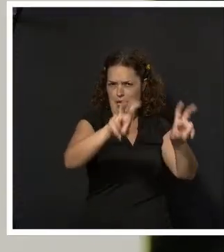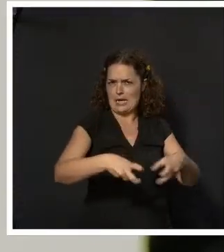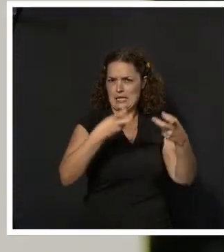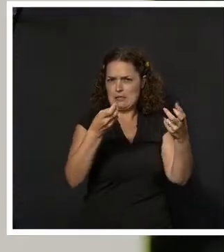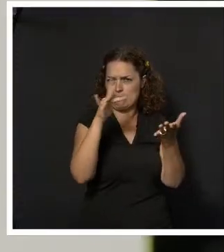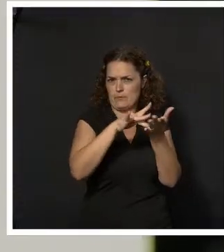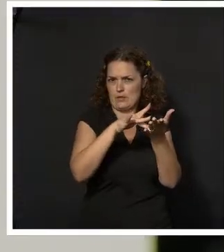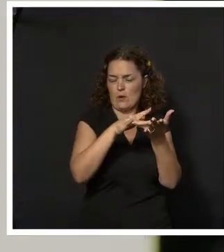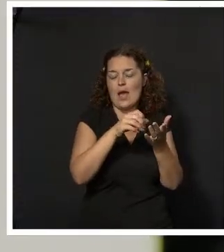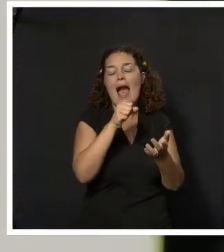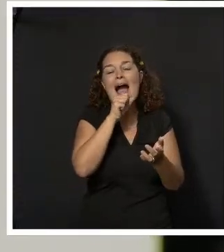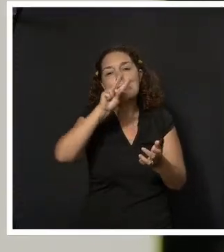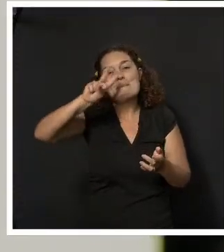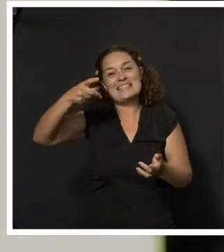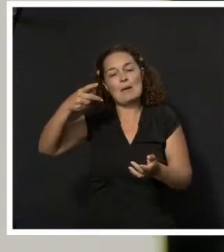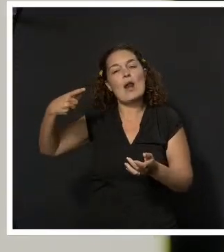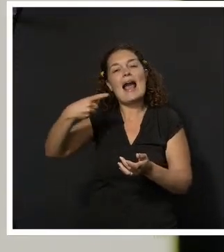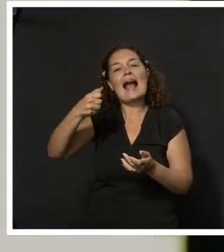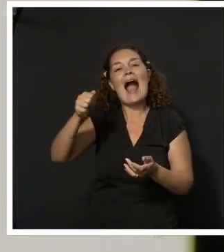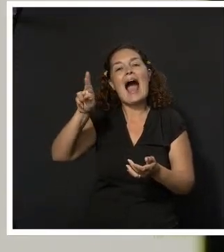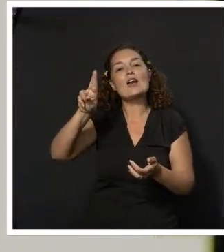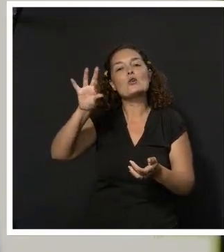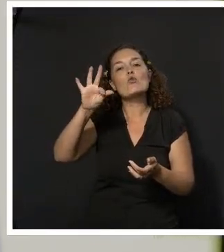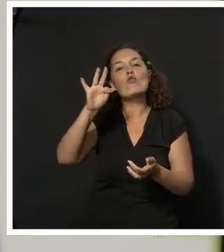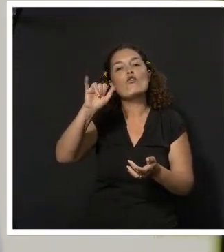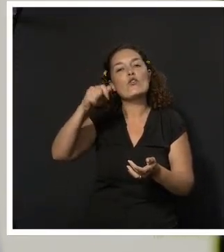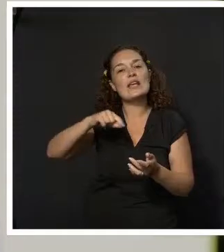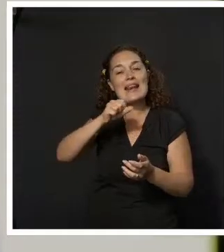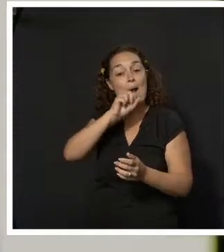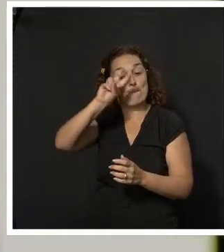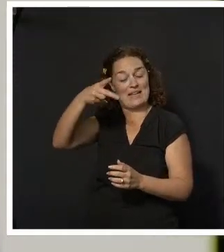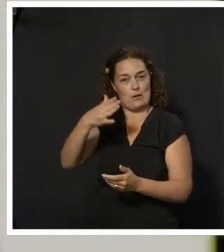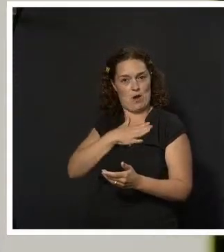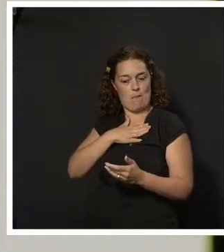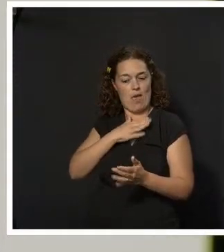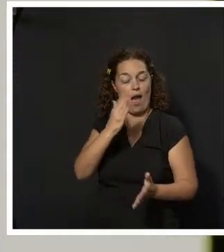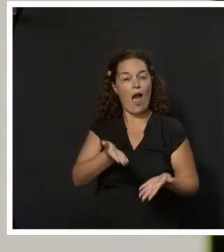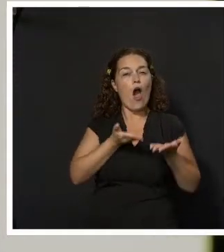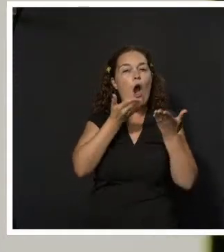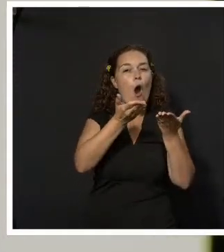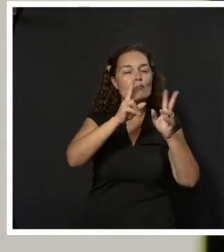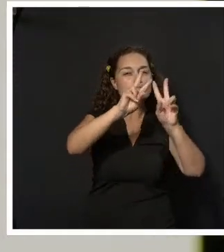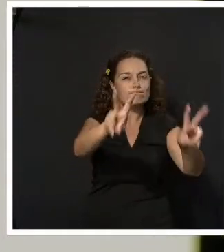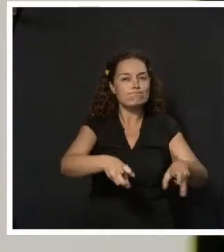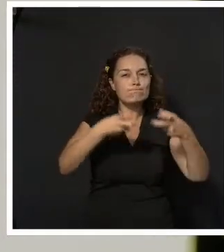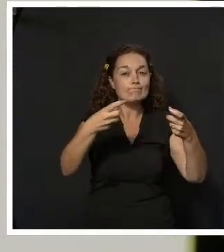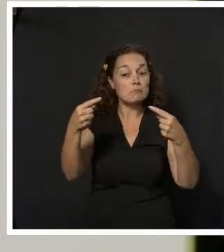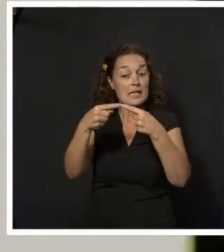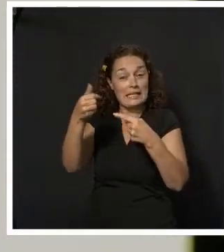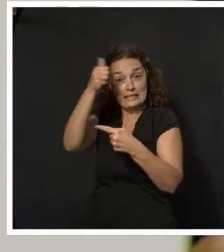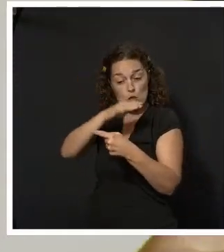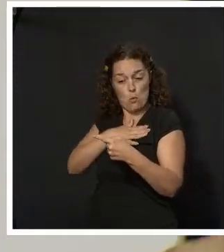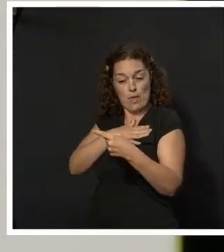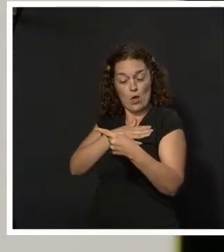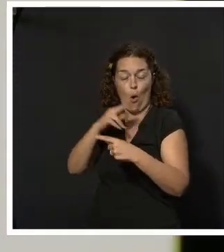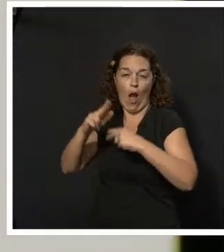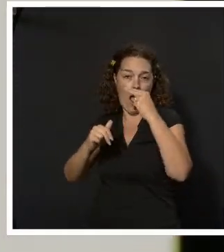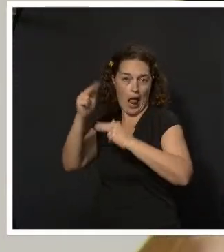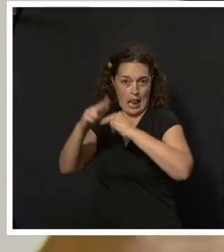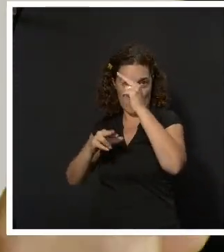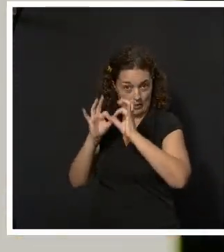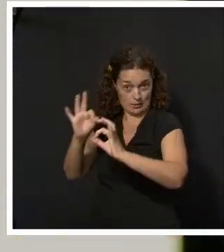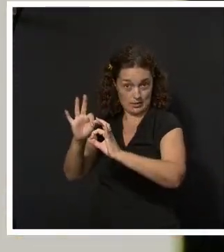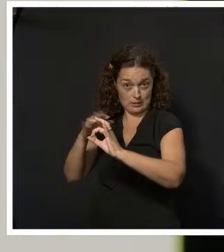casa que era casa de milla bisabó a la Rufina el restaurante también osorno home tío que albañil fisio